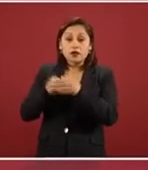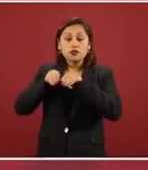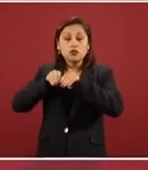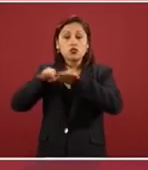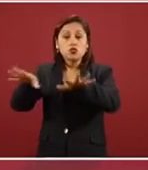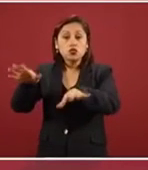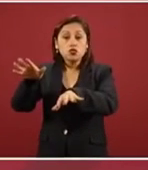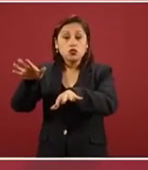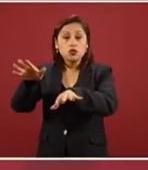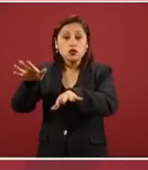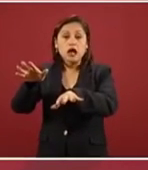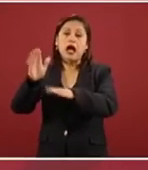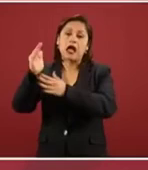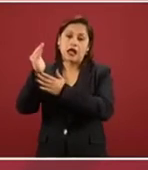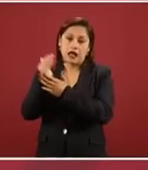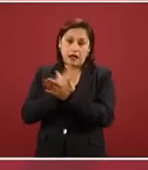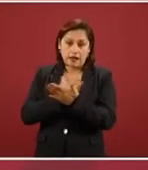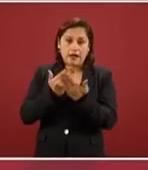bajaron,